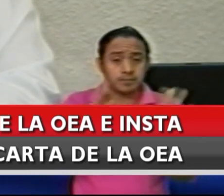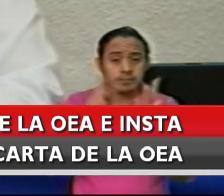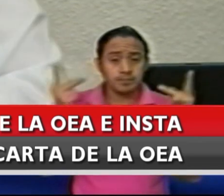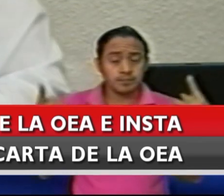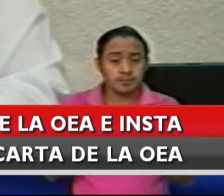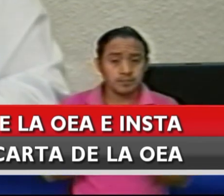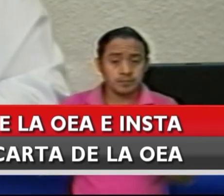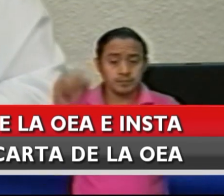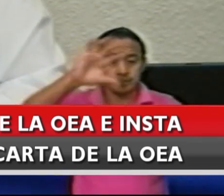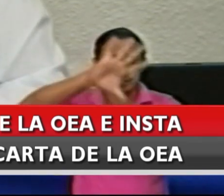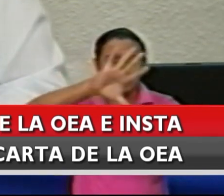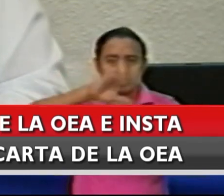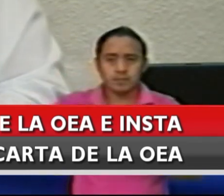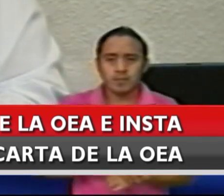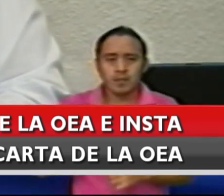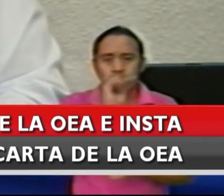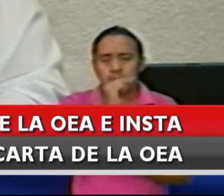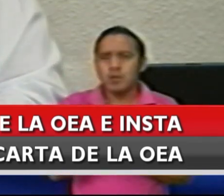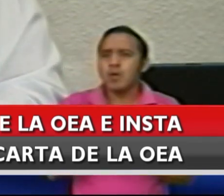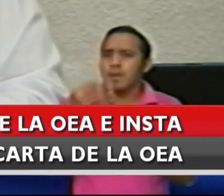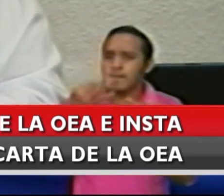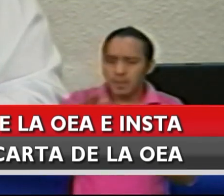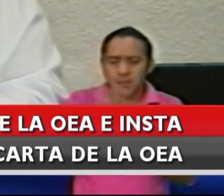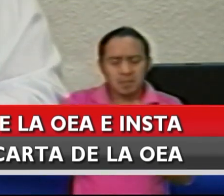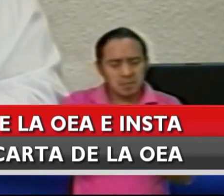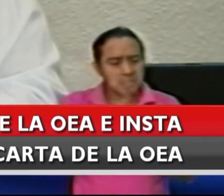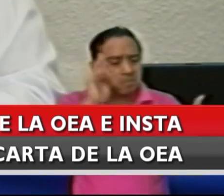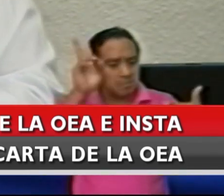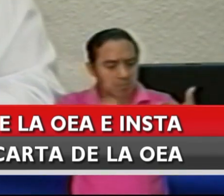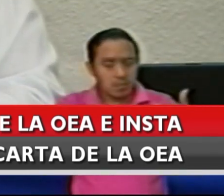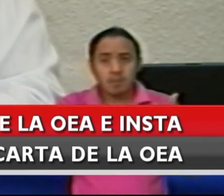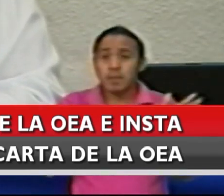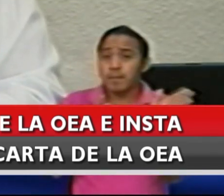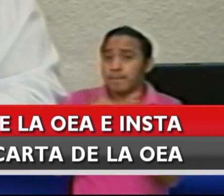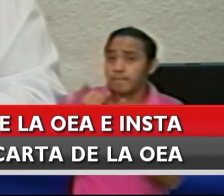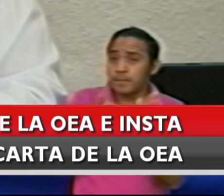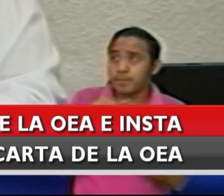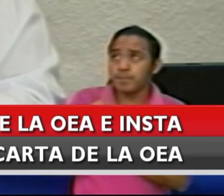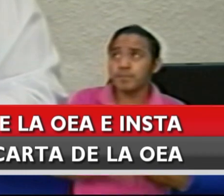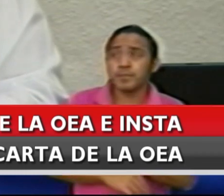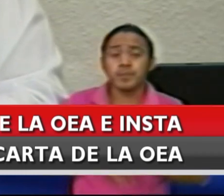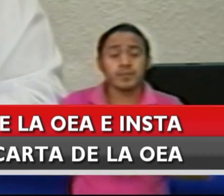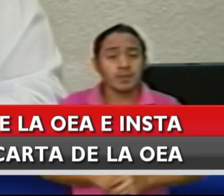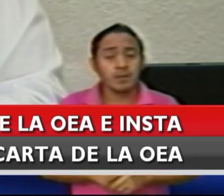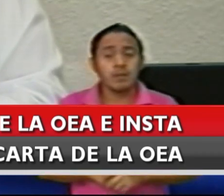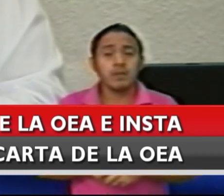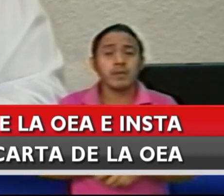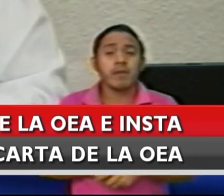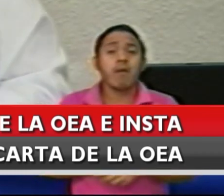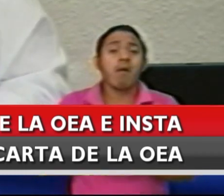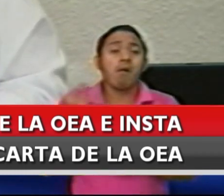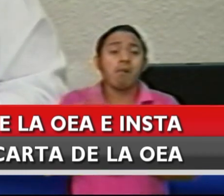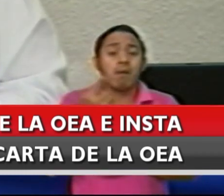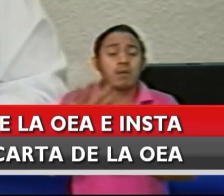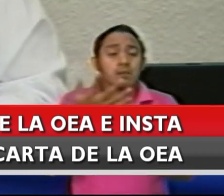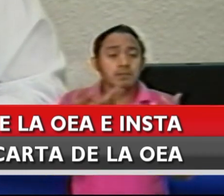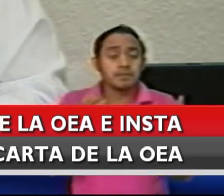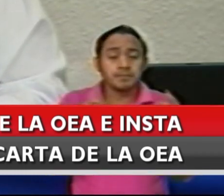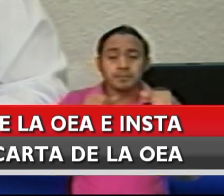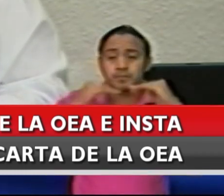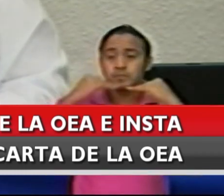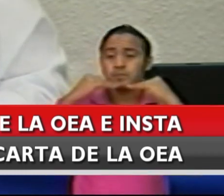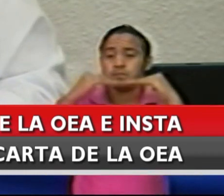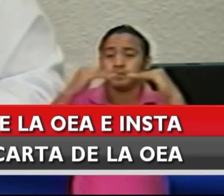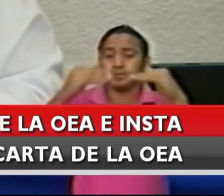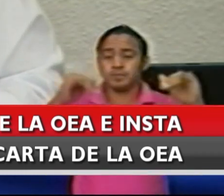América, injerencia que ha quedado documentada por investigaciones independientes con el único afán de preservar un